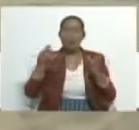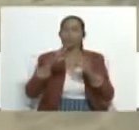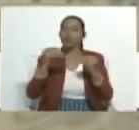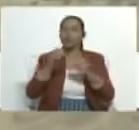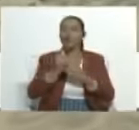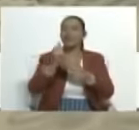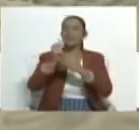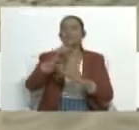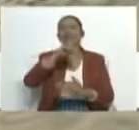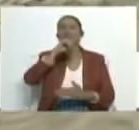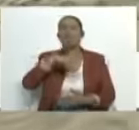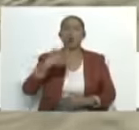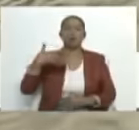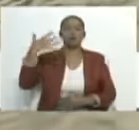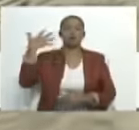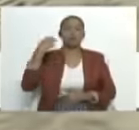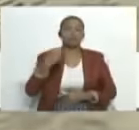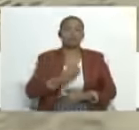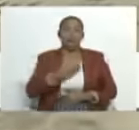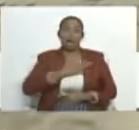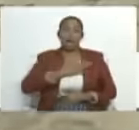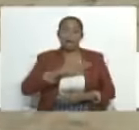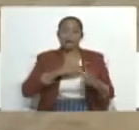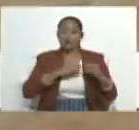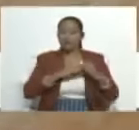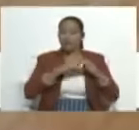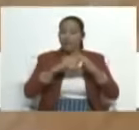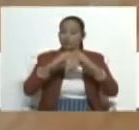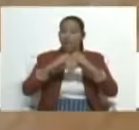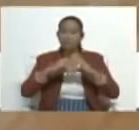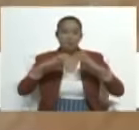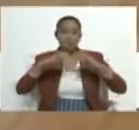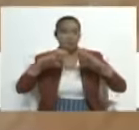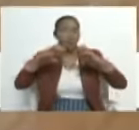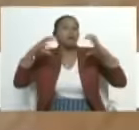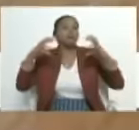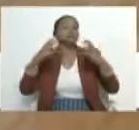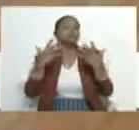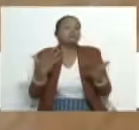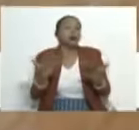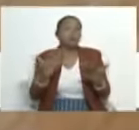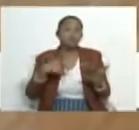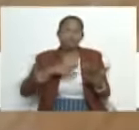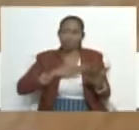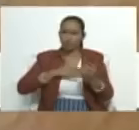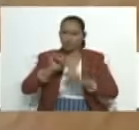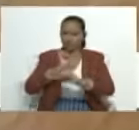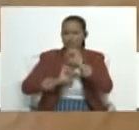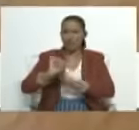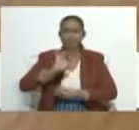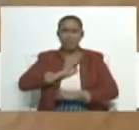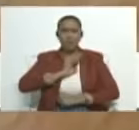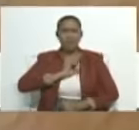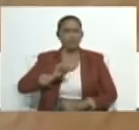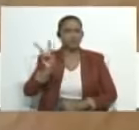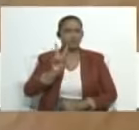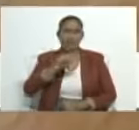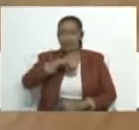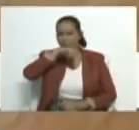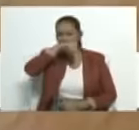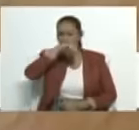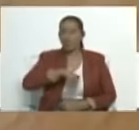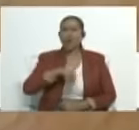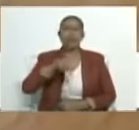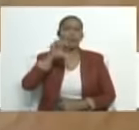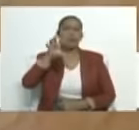heroínas, que enciende nuestro corazón cuando se trata de defender palmo a palmo este país, esta patria y